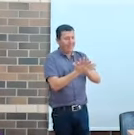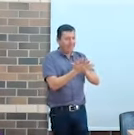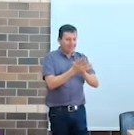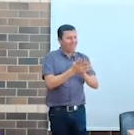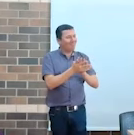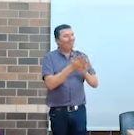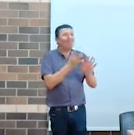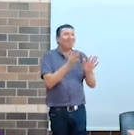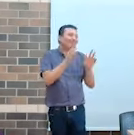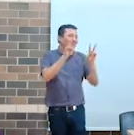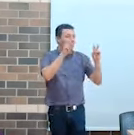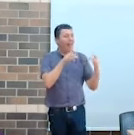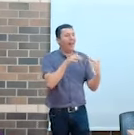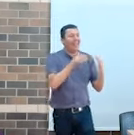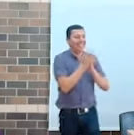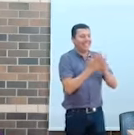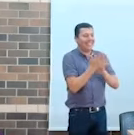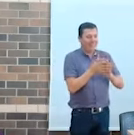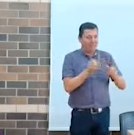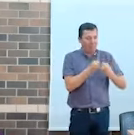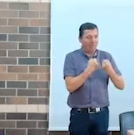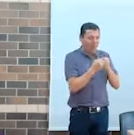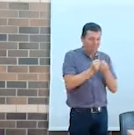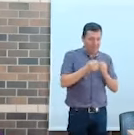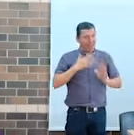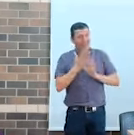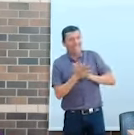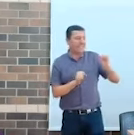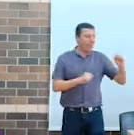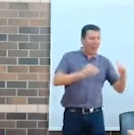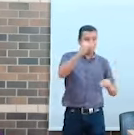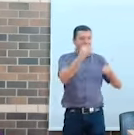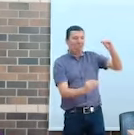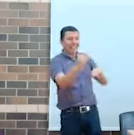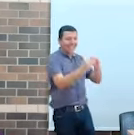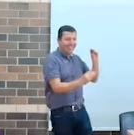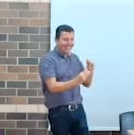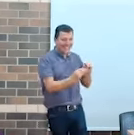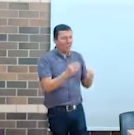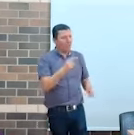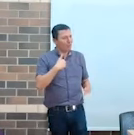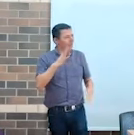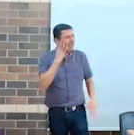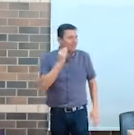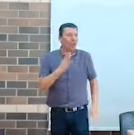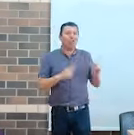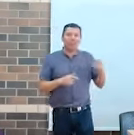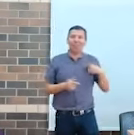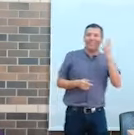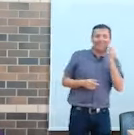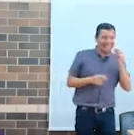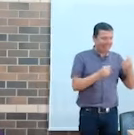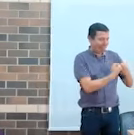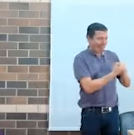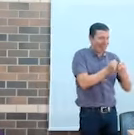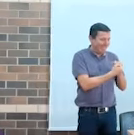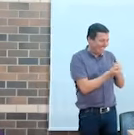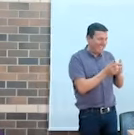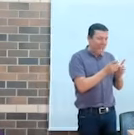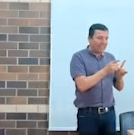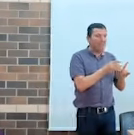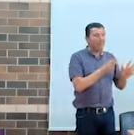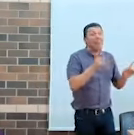ahí también han habido ciertos problemas a nivel lingüístico, en esas guerras en cuanto a las señas, a cómo